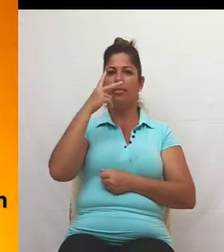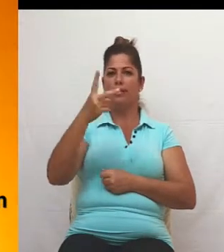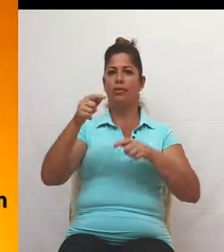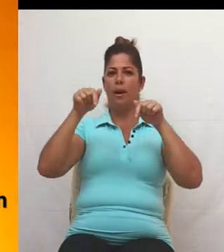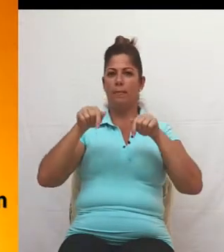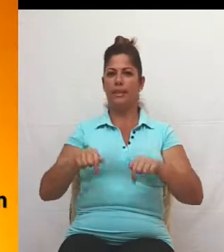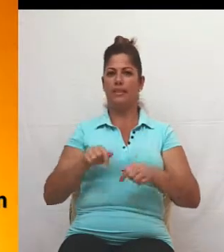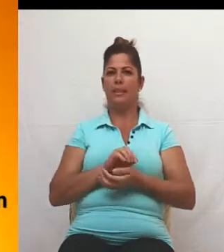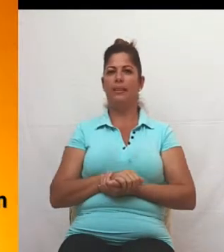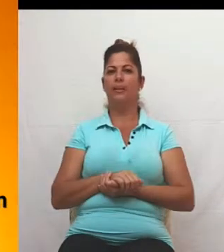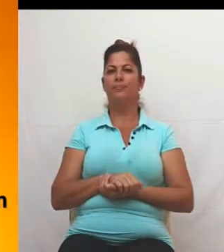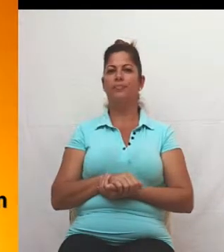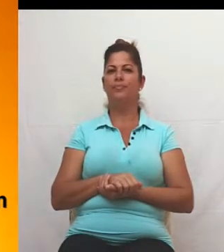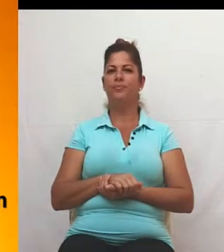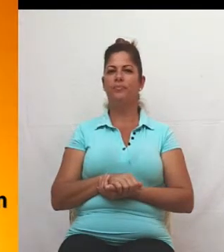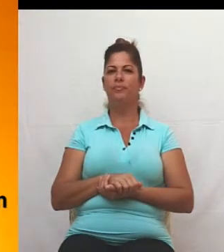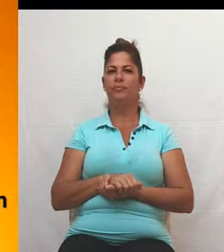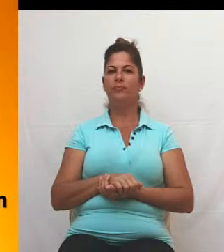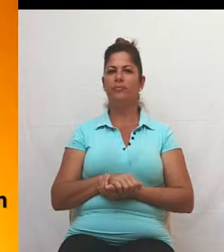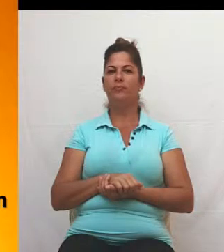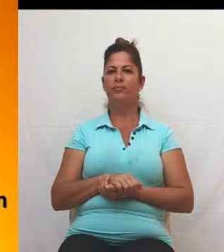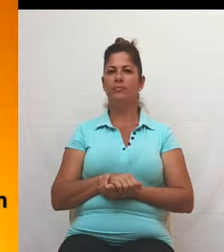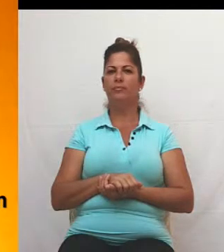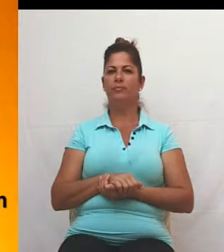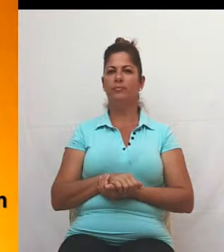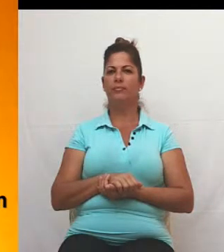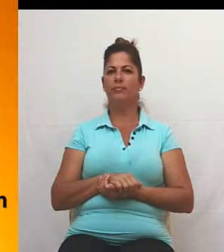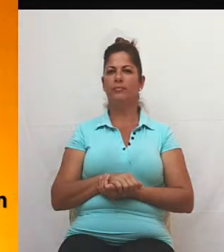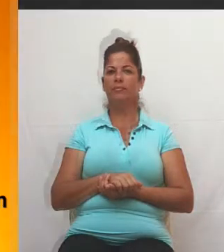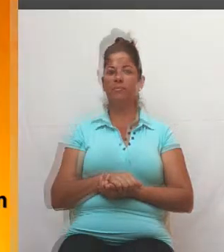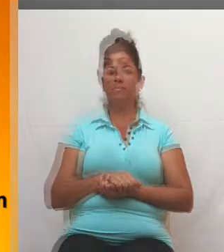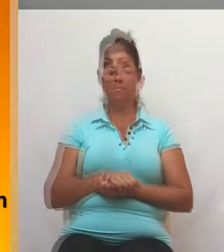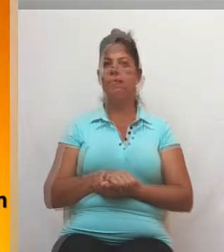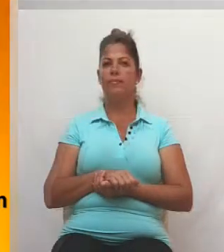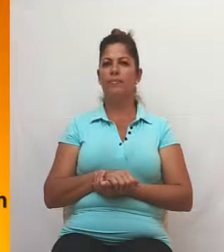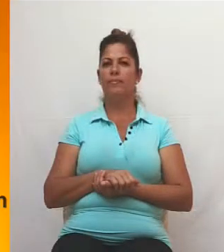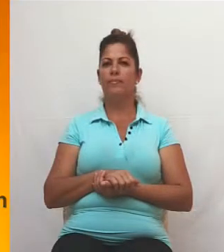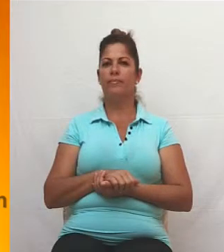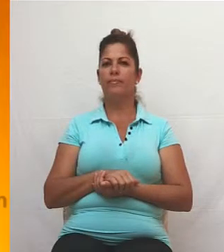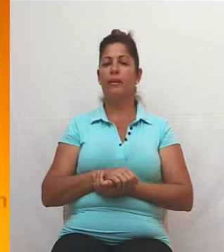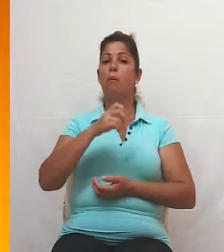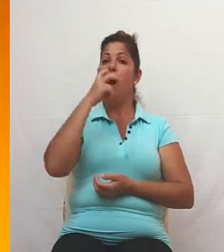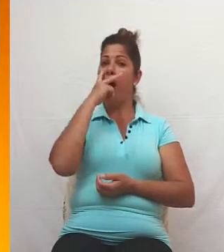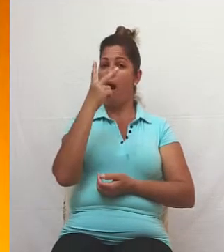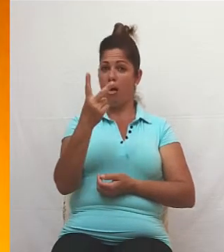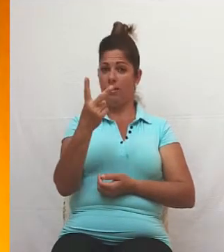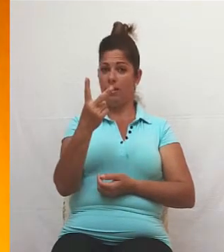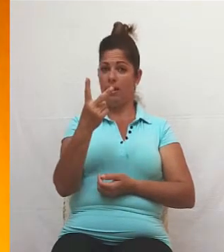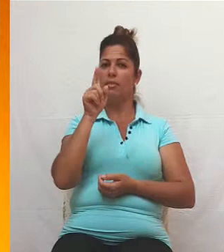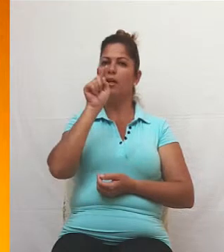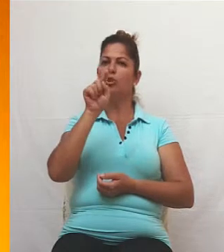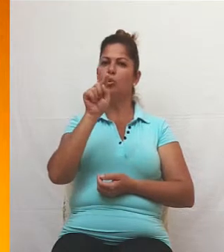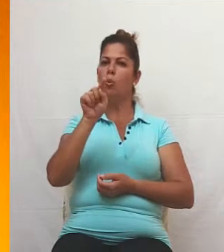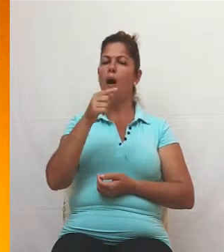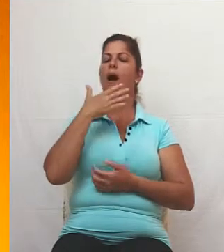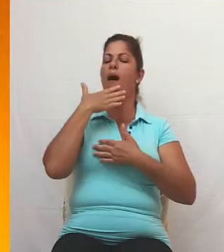cuarto tema que hemos de tener en cuenta para atender al presente no te esfuerces a